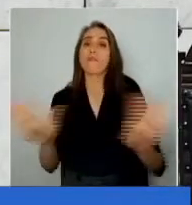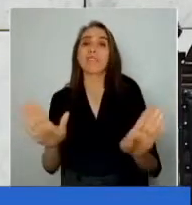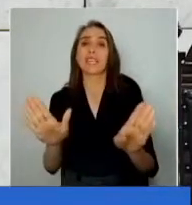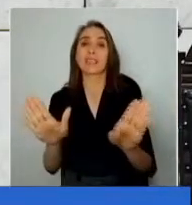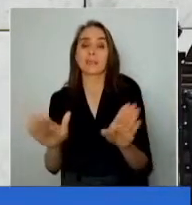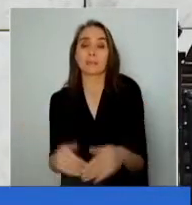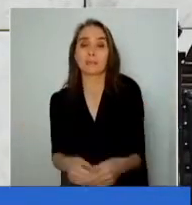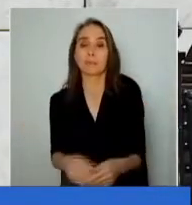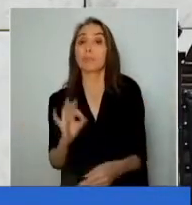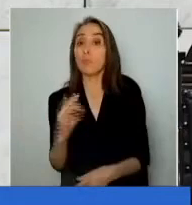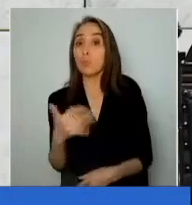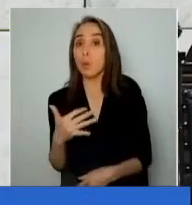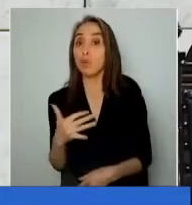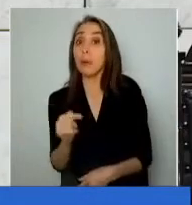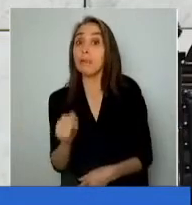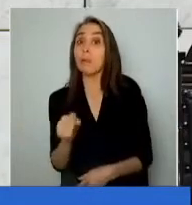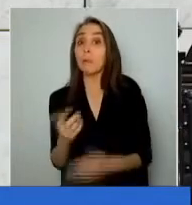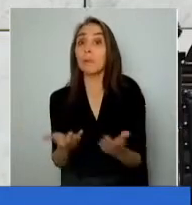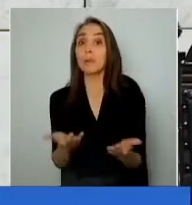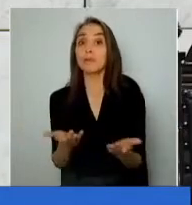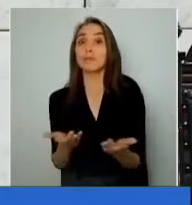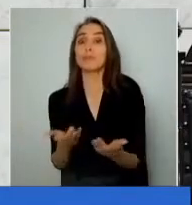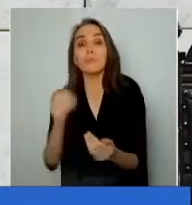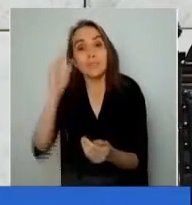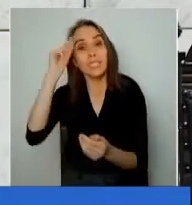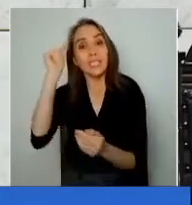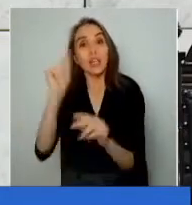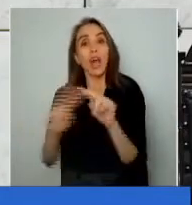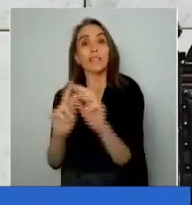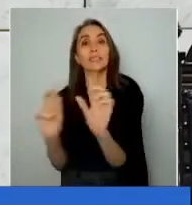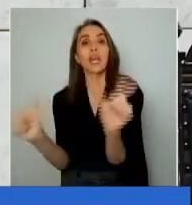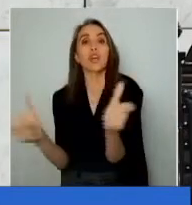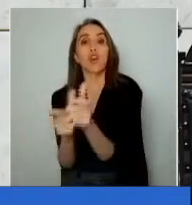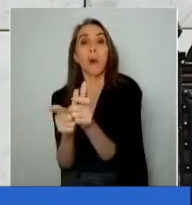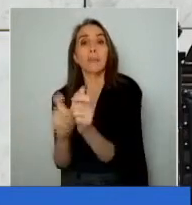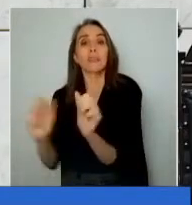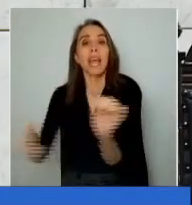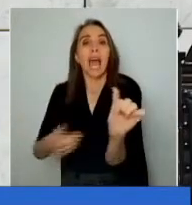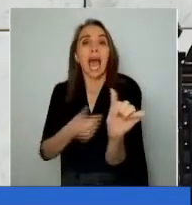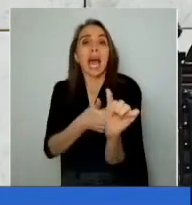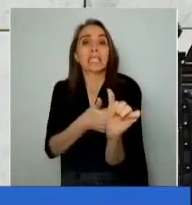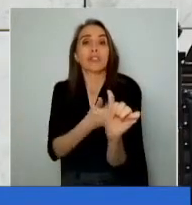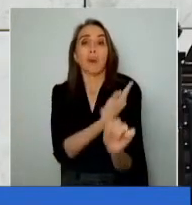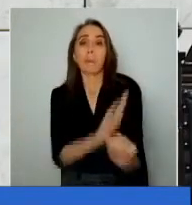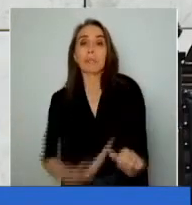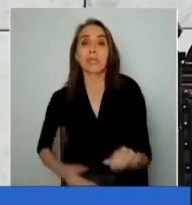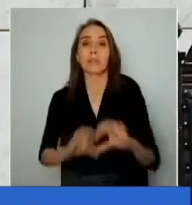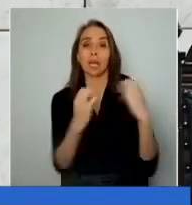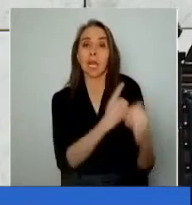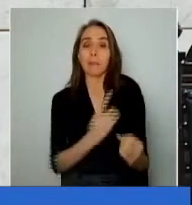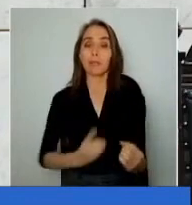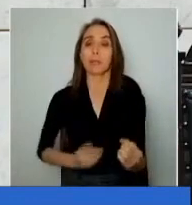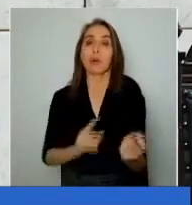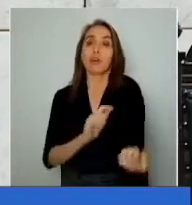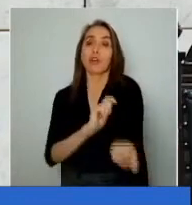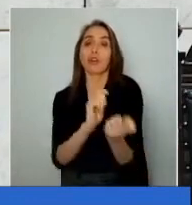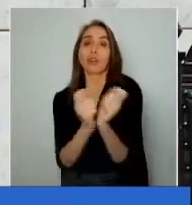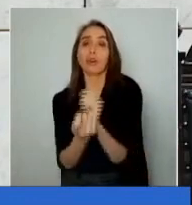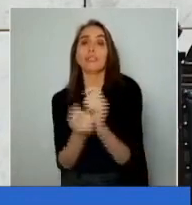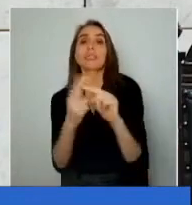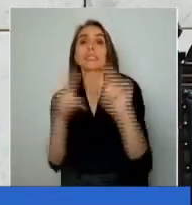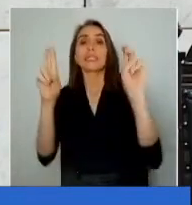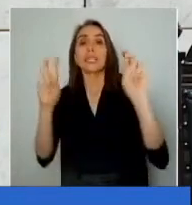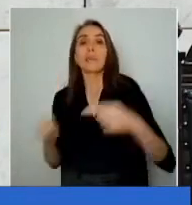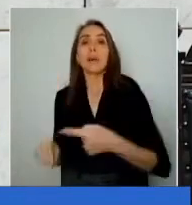en esa línea hemos creado un comité asesor de la presidencia de la cámara sobre la transición socioeconómica justa con